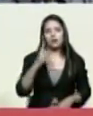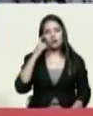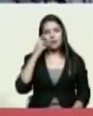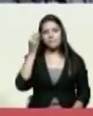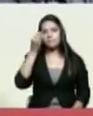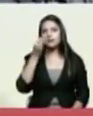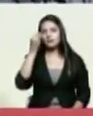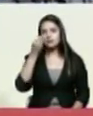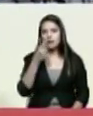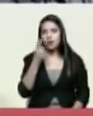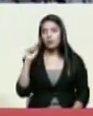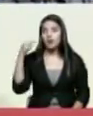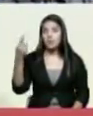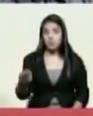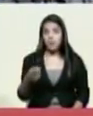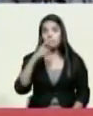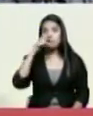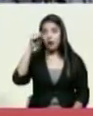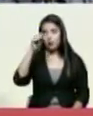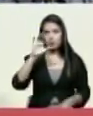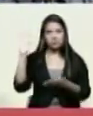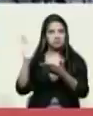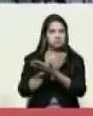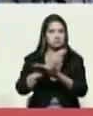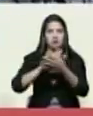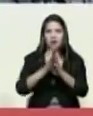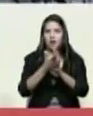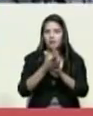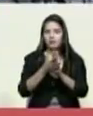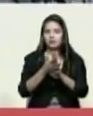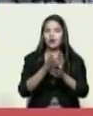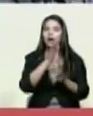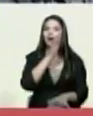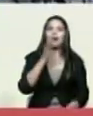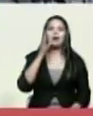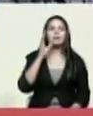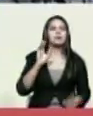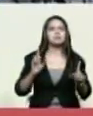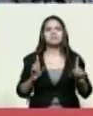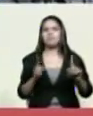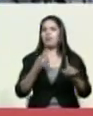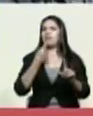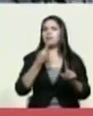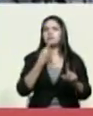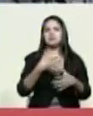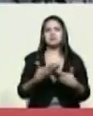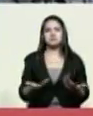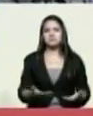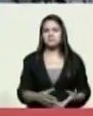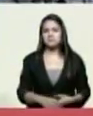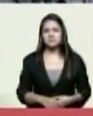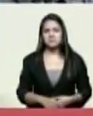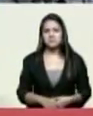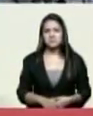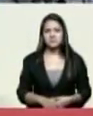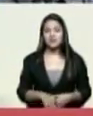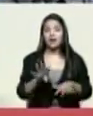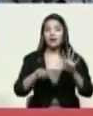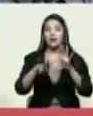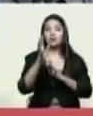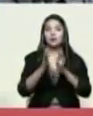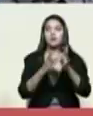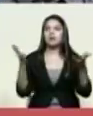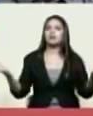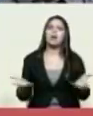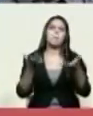con la llegada del presidente Maduro se acababa todo. Por eso Capriles salió a decir el 14 de abril que